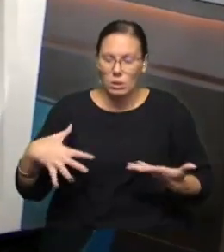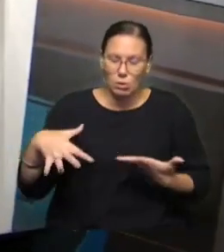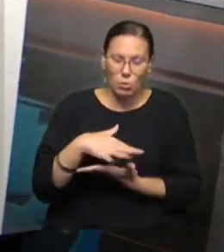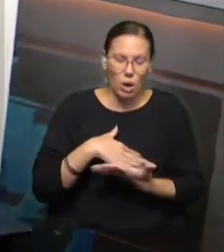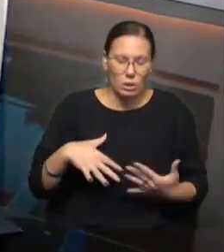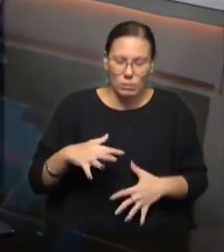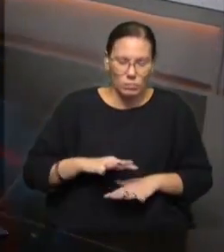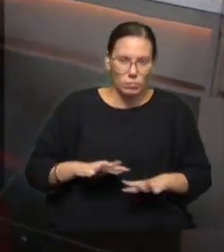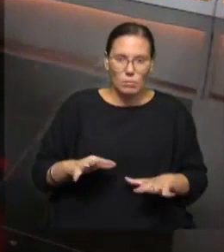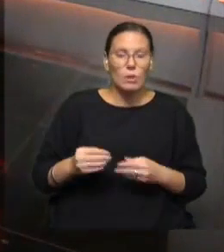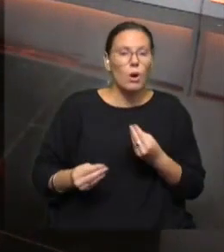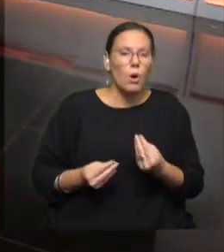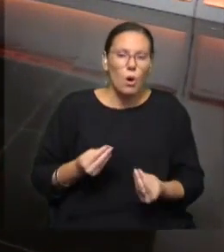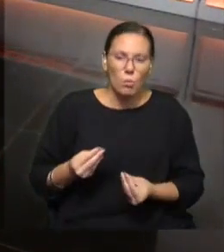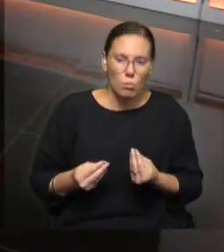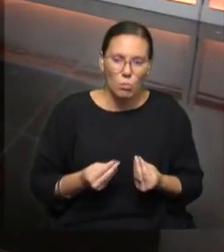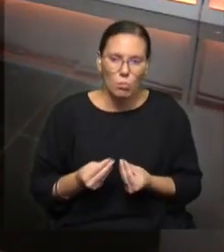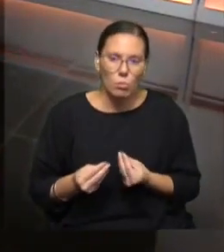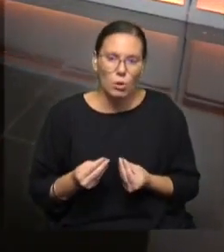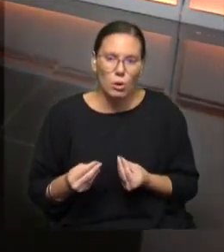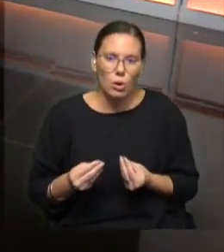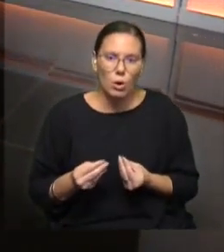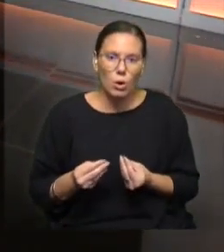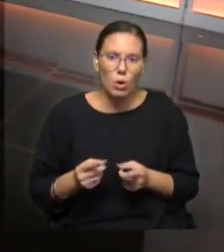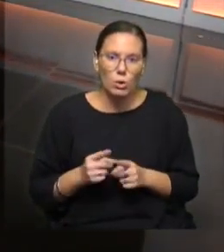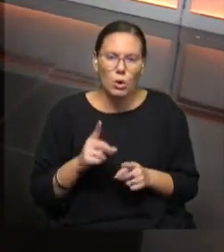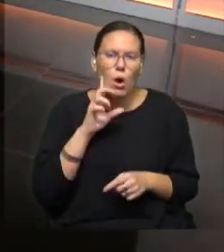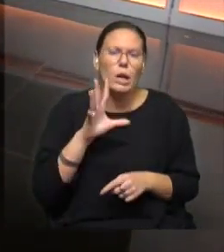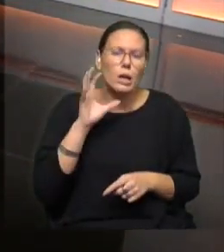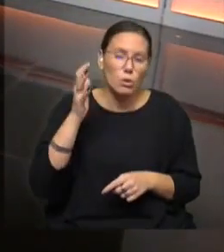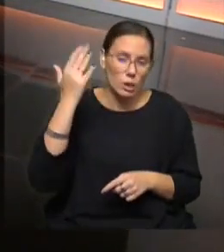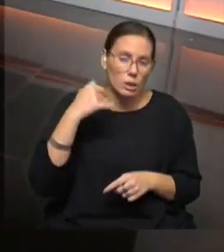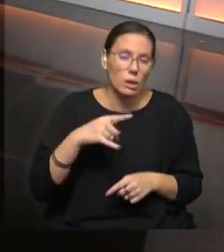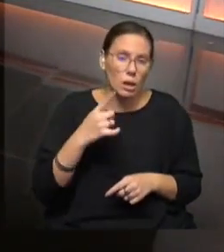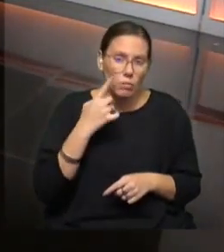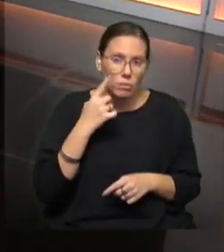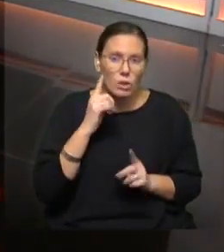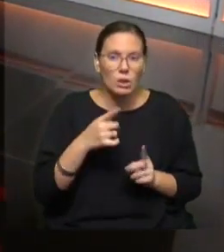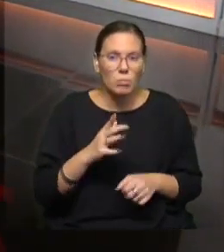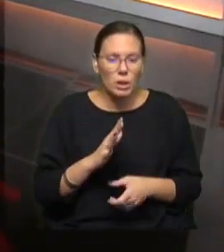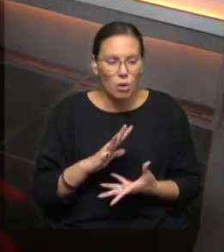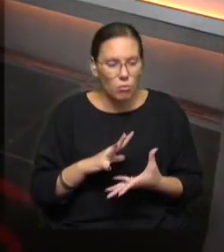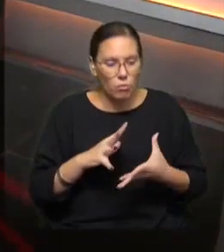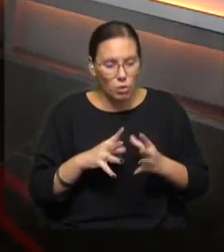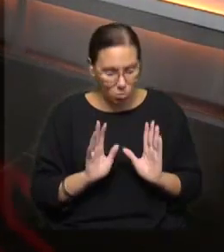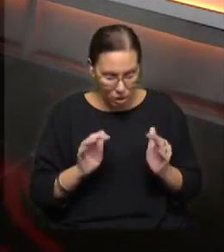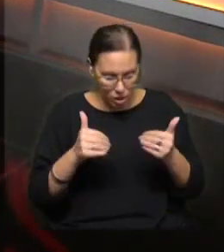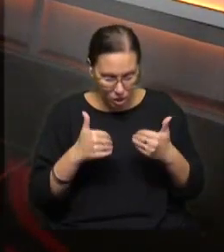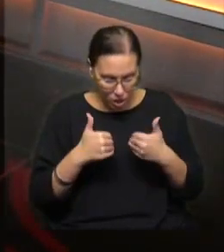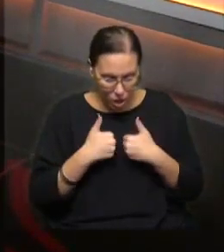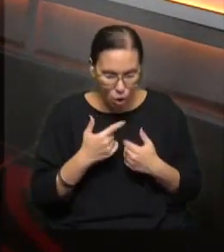como esa situación lo lleva a no solamente recordar lo que vivió sino también hacer un ejercicio de